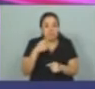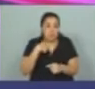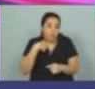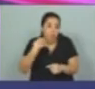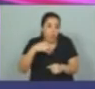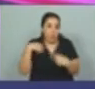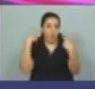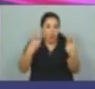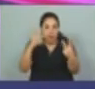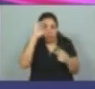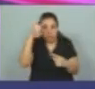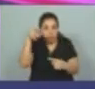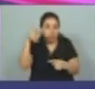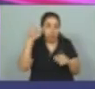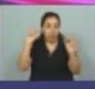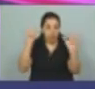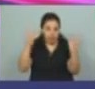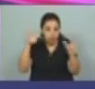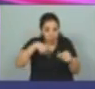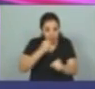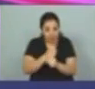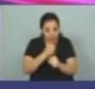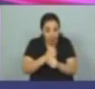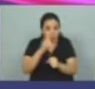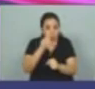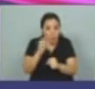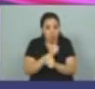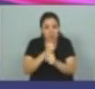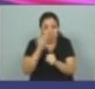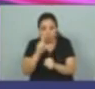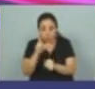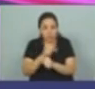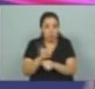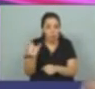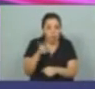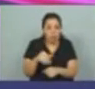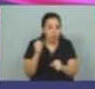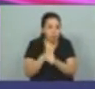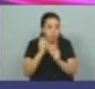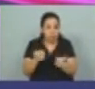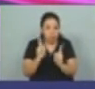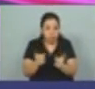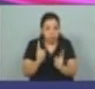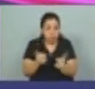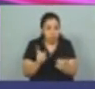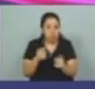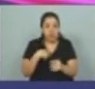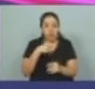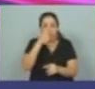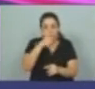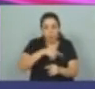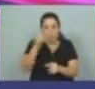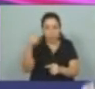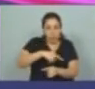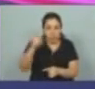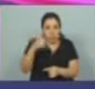yo, y no laburando de luna a luna como laburo, como un gitano yéndome en la ruta los viernes para hacer teatro, volviendo los domingos a la noche como un